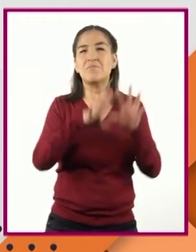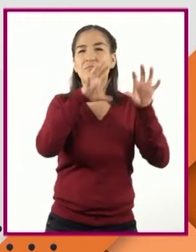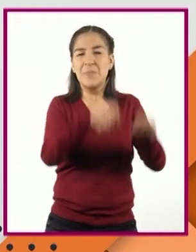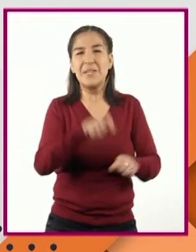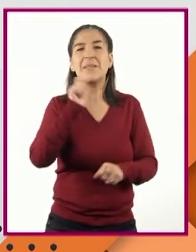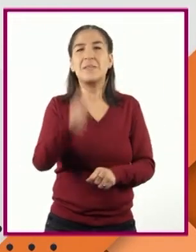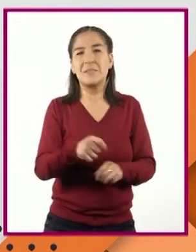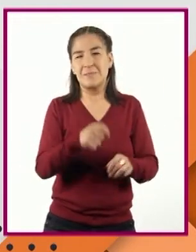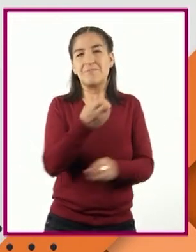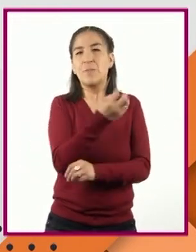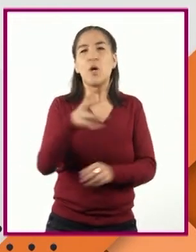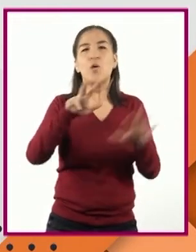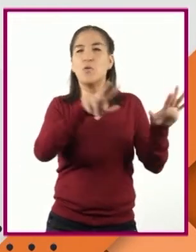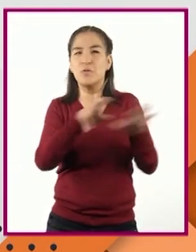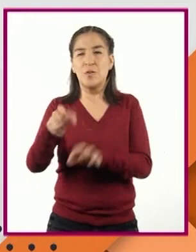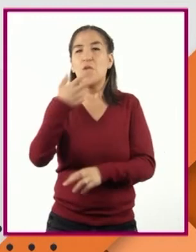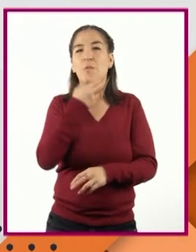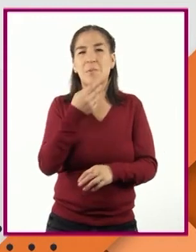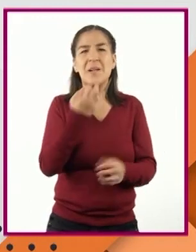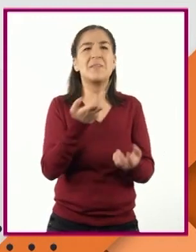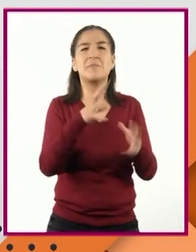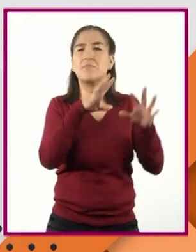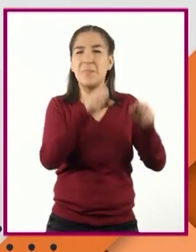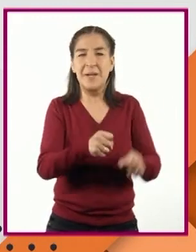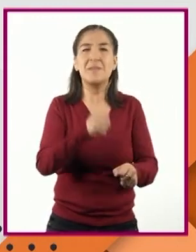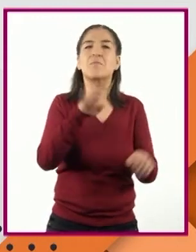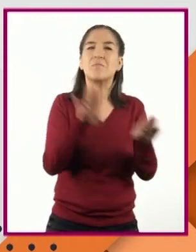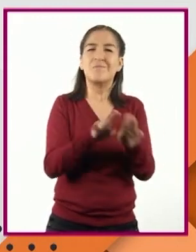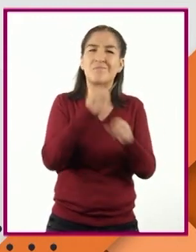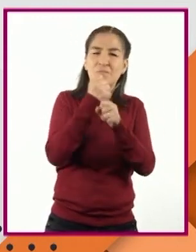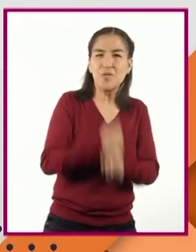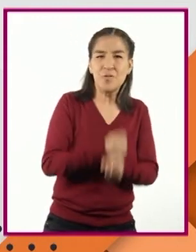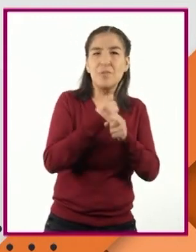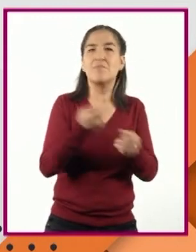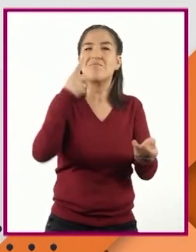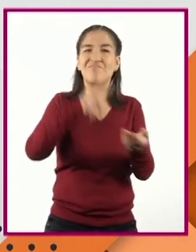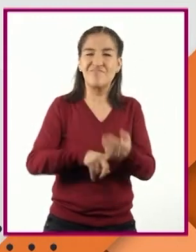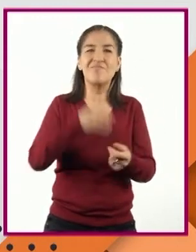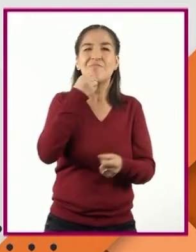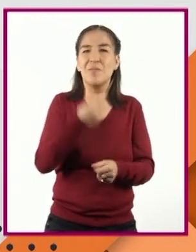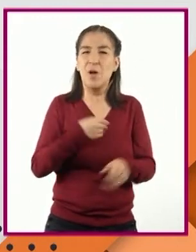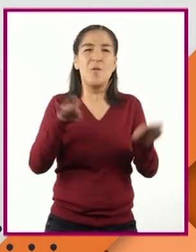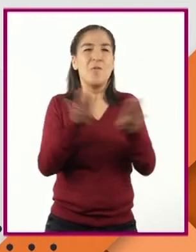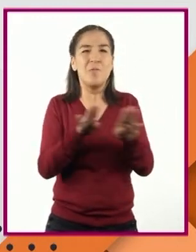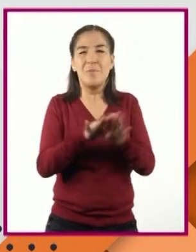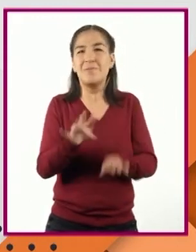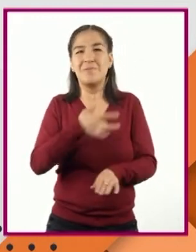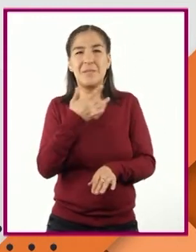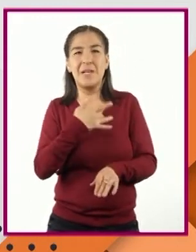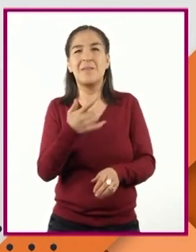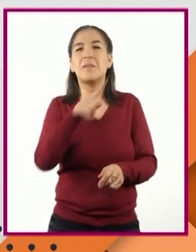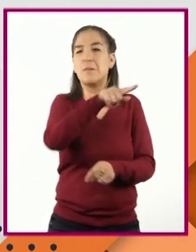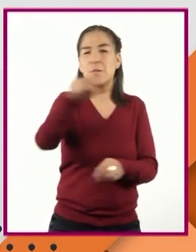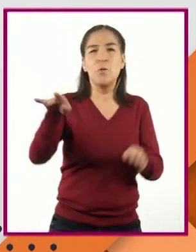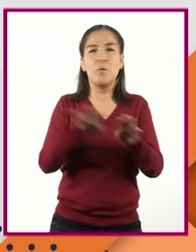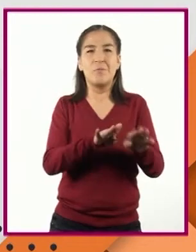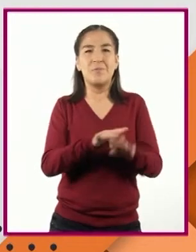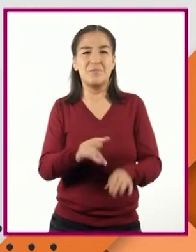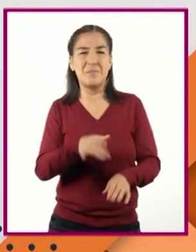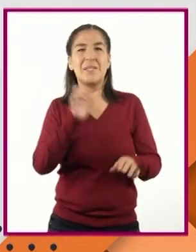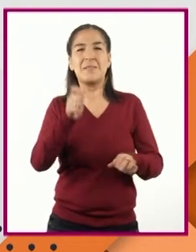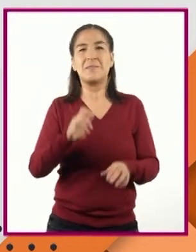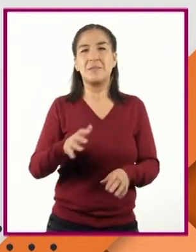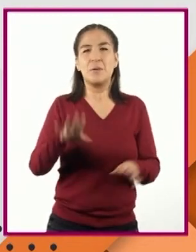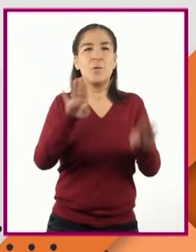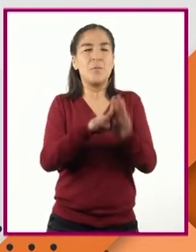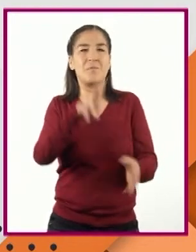mando de 800 hombres. Fue hecho prisionero y obligado a tomar medidas contrarias a todo patriotismo y sentido